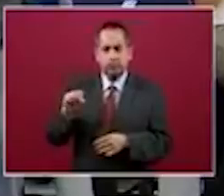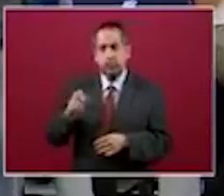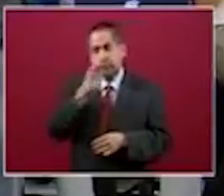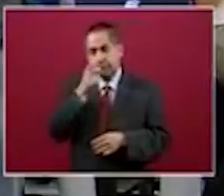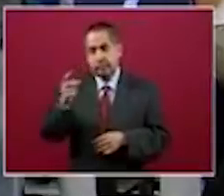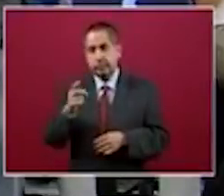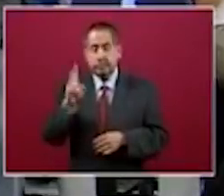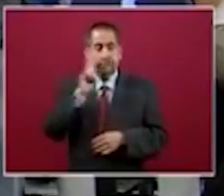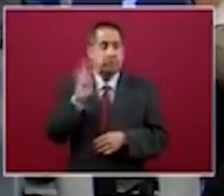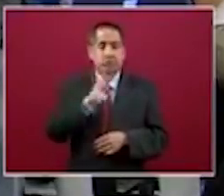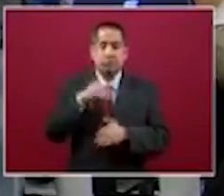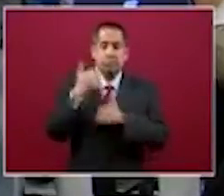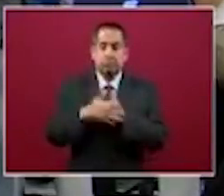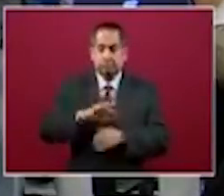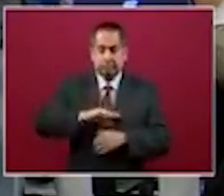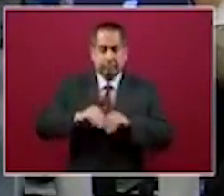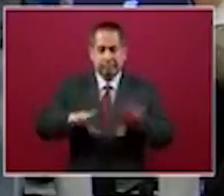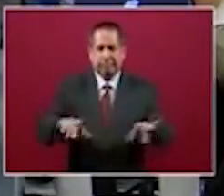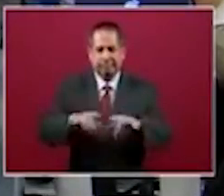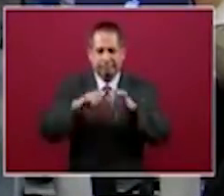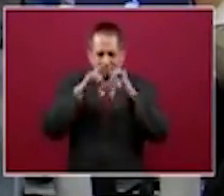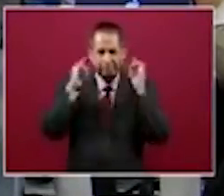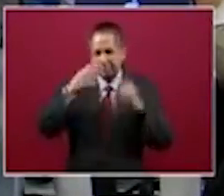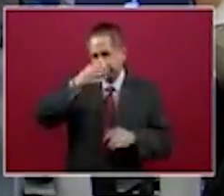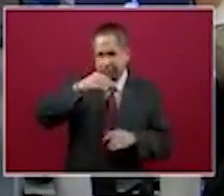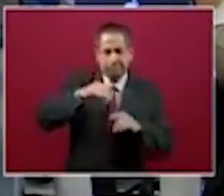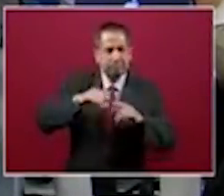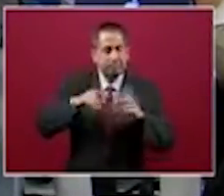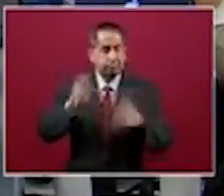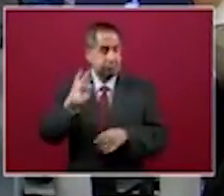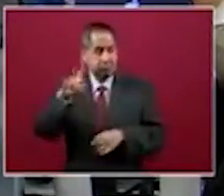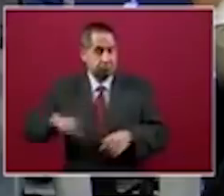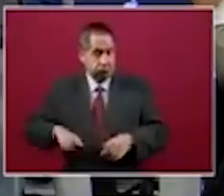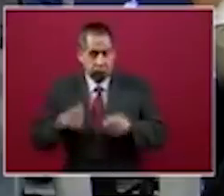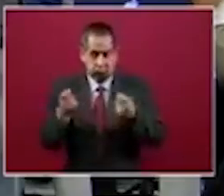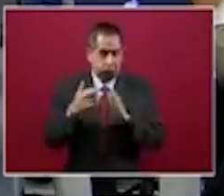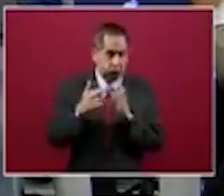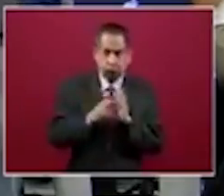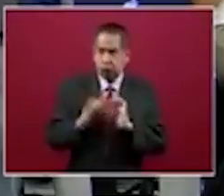dice que puede haber una pandemia en cuanto a la gripe. No sé si su gobierno está tomando esas medidas